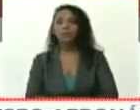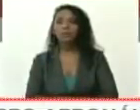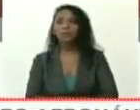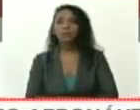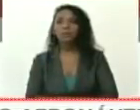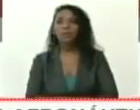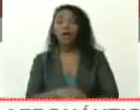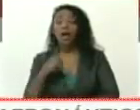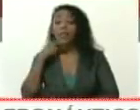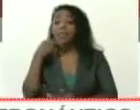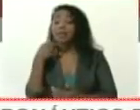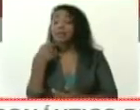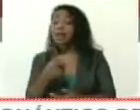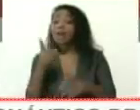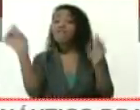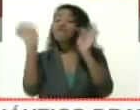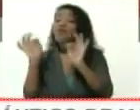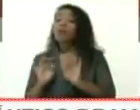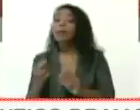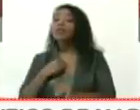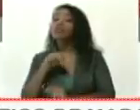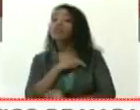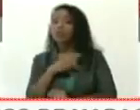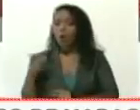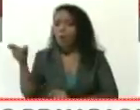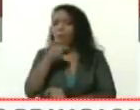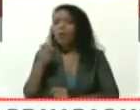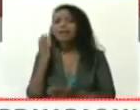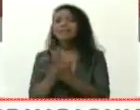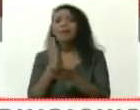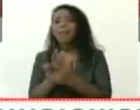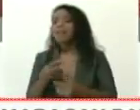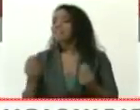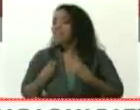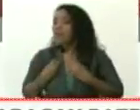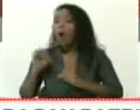lo decía de alguna manera porque a nosotros nos buscan vivos o muertos.